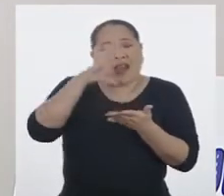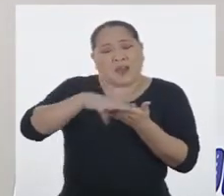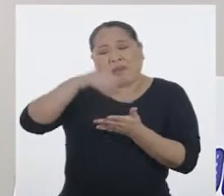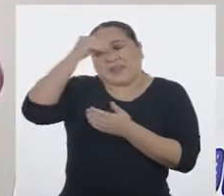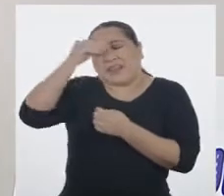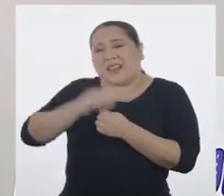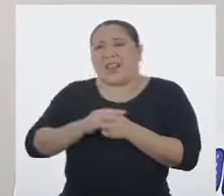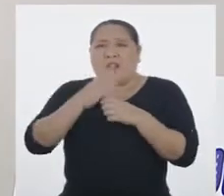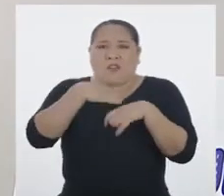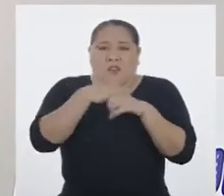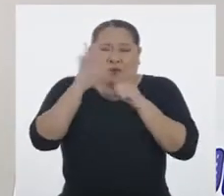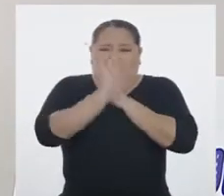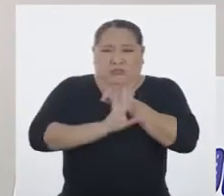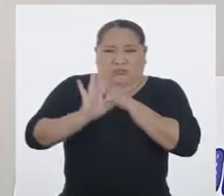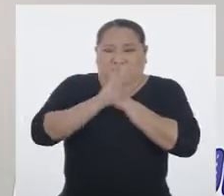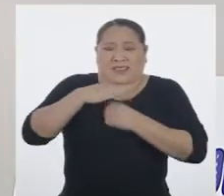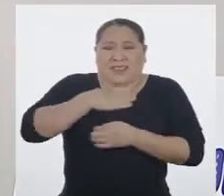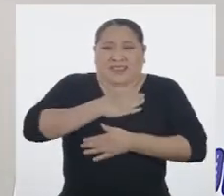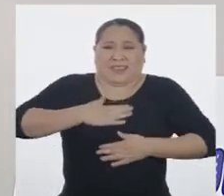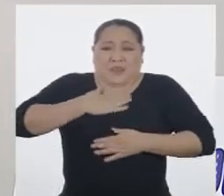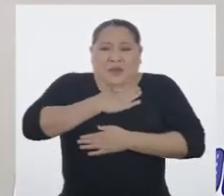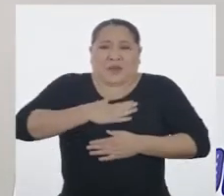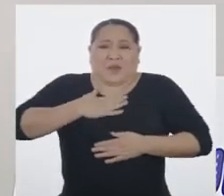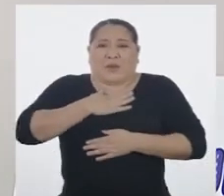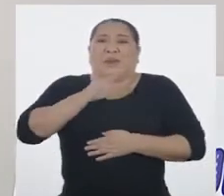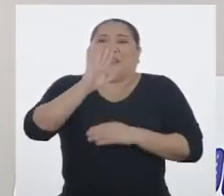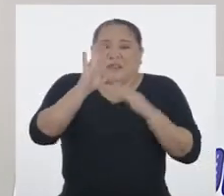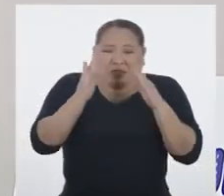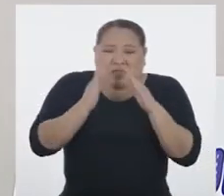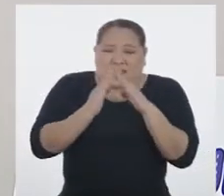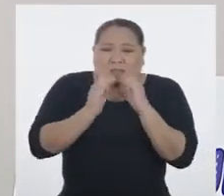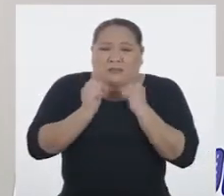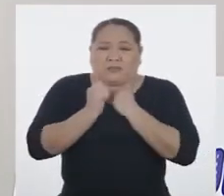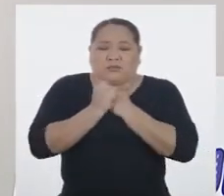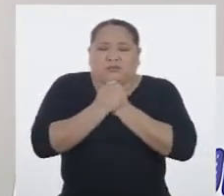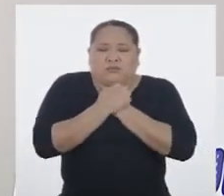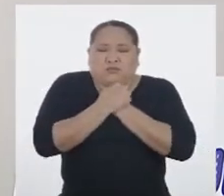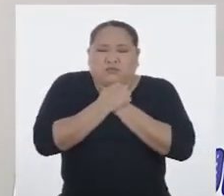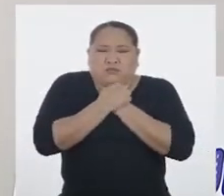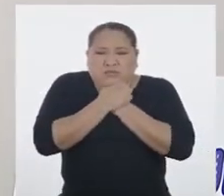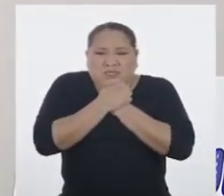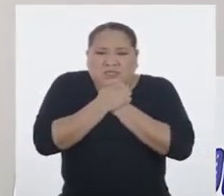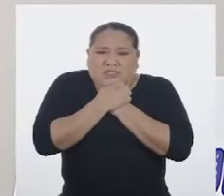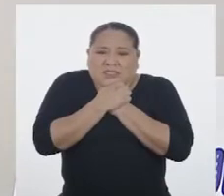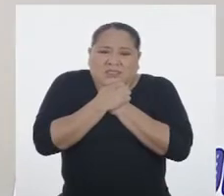de Educación para aprender de manera segura y divertida, desde casa.